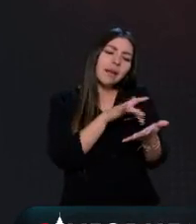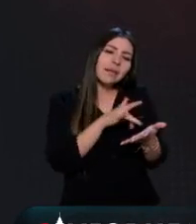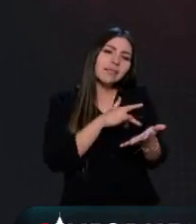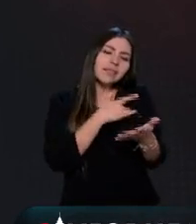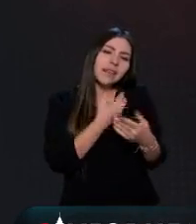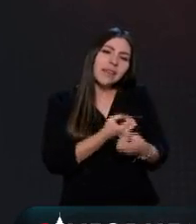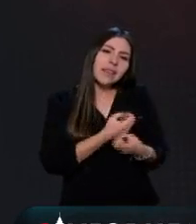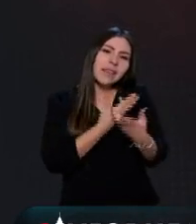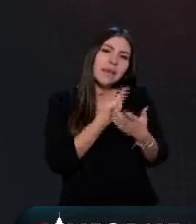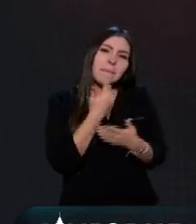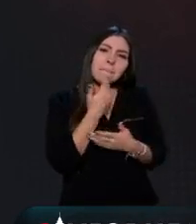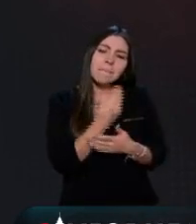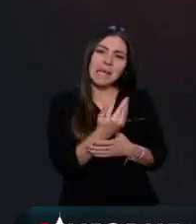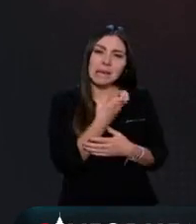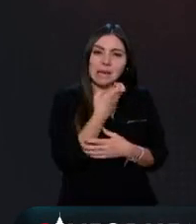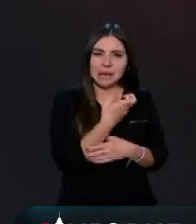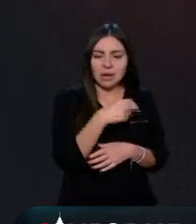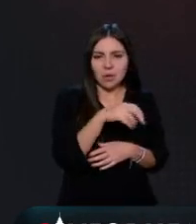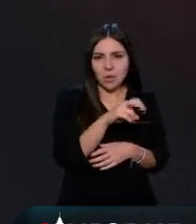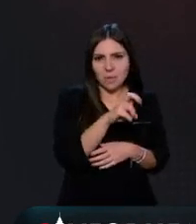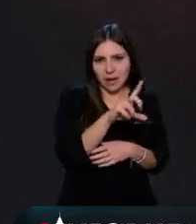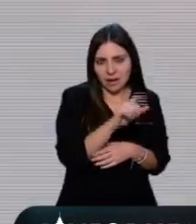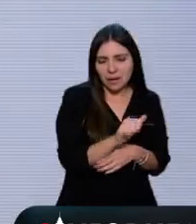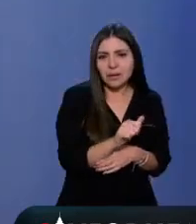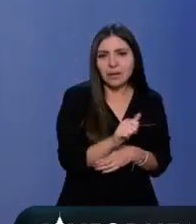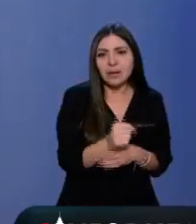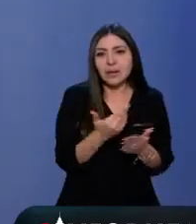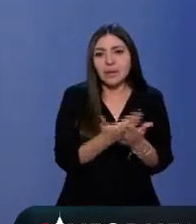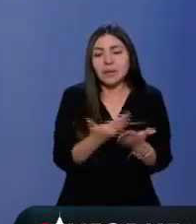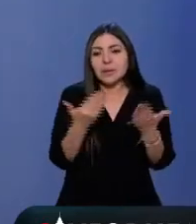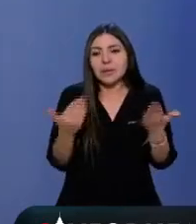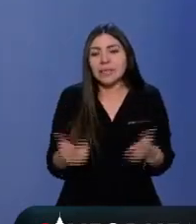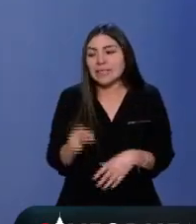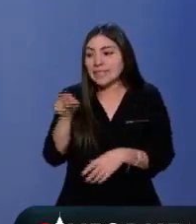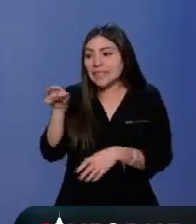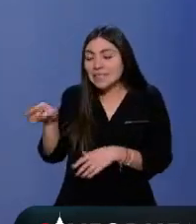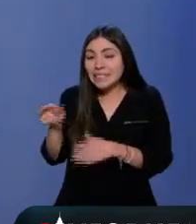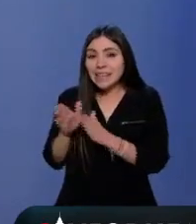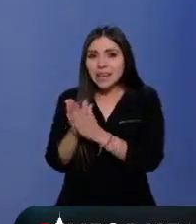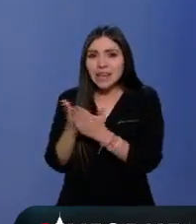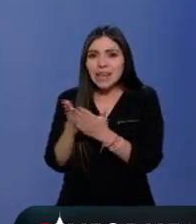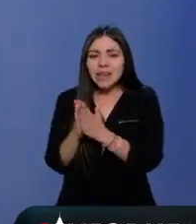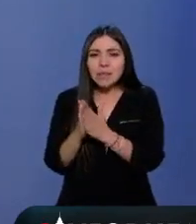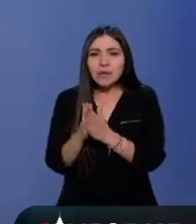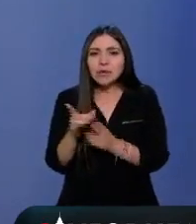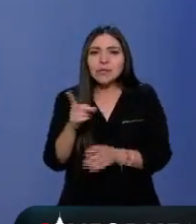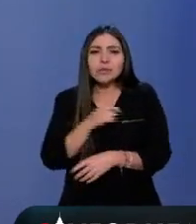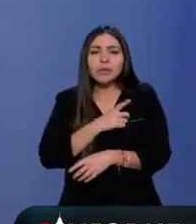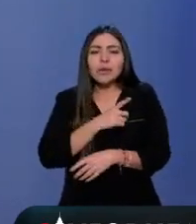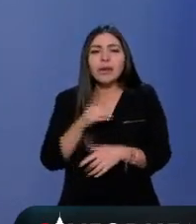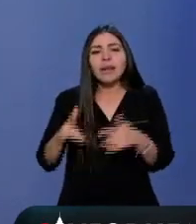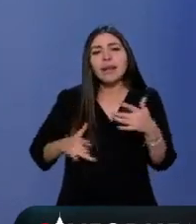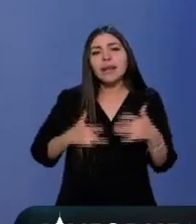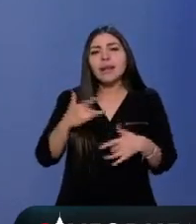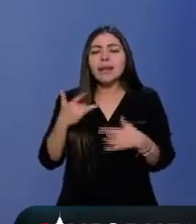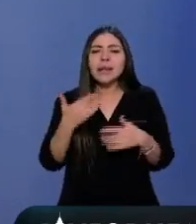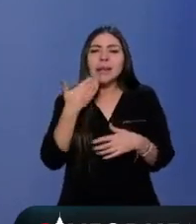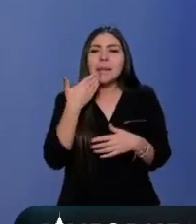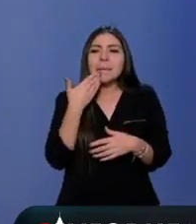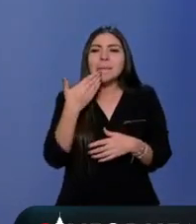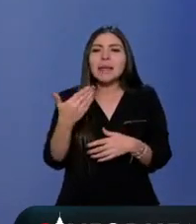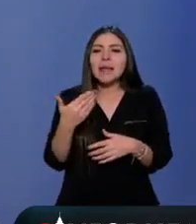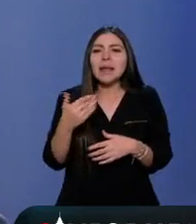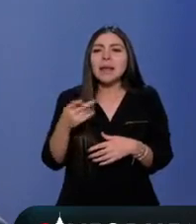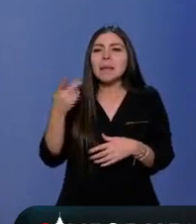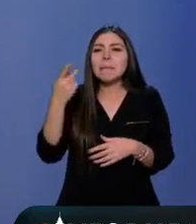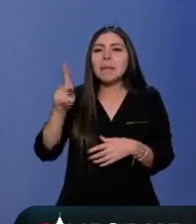esta obra justamente tiene más un objetivo de causar placer a esa oposición, a ese grupo